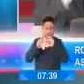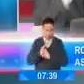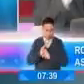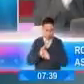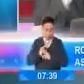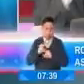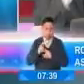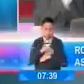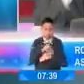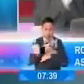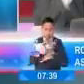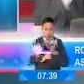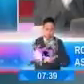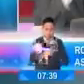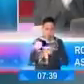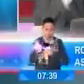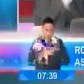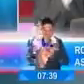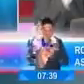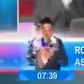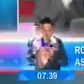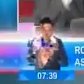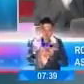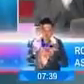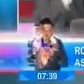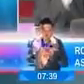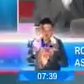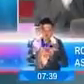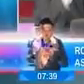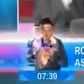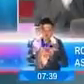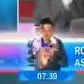todos tenemos algo que decir, todos tenemos alguna opinión en